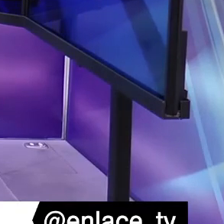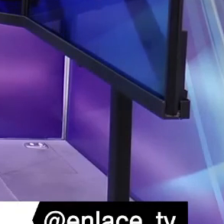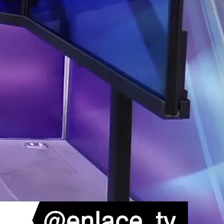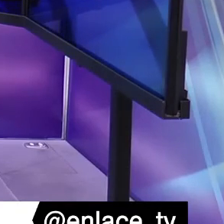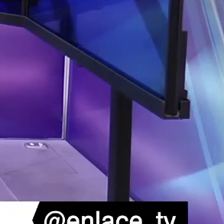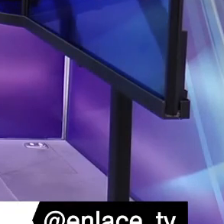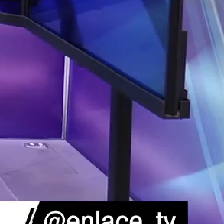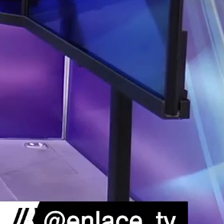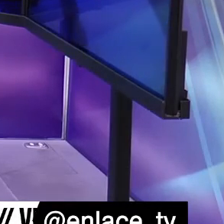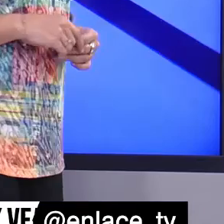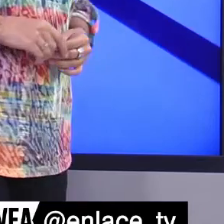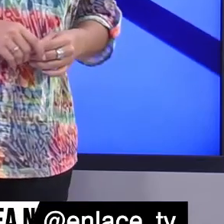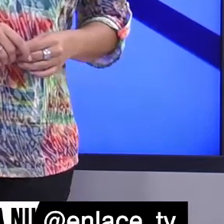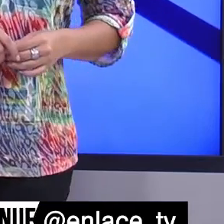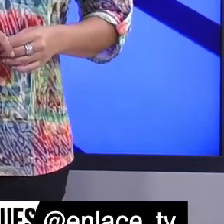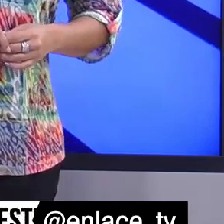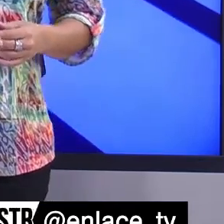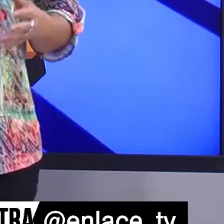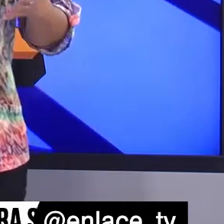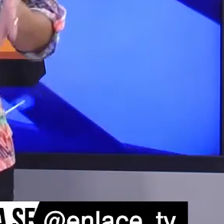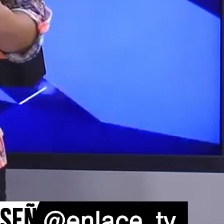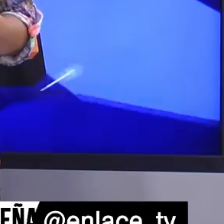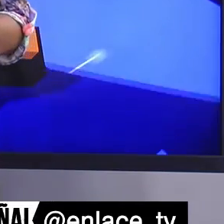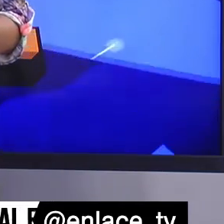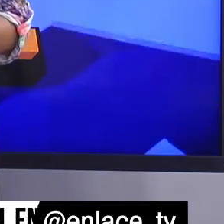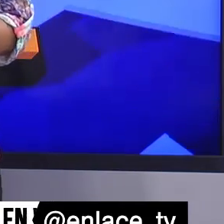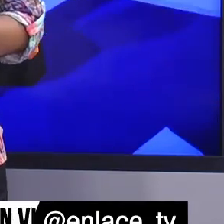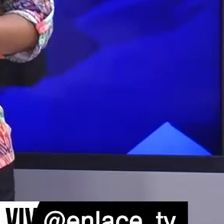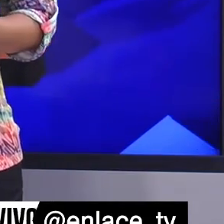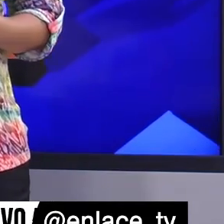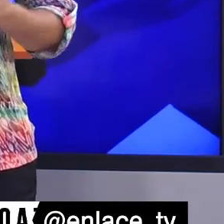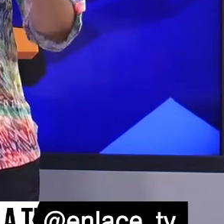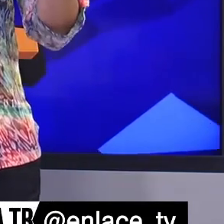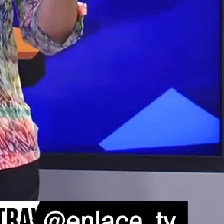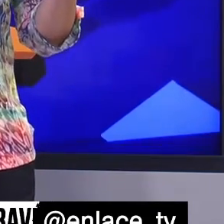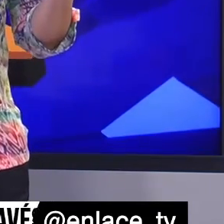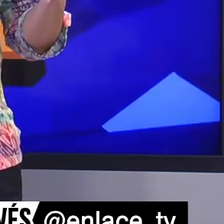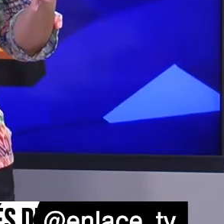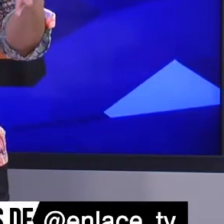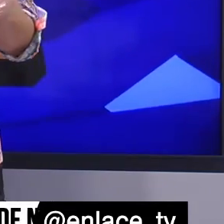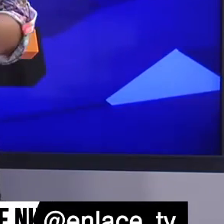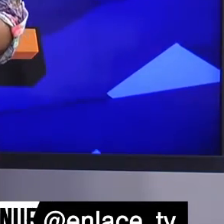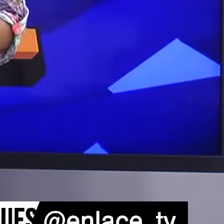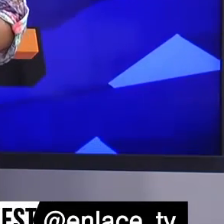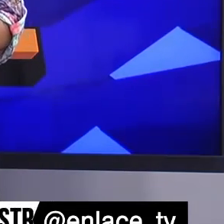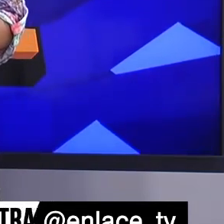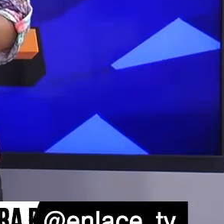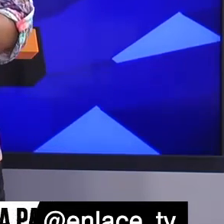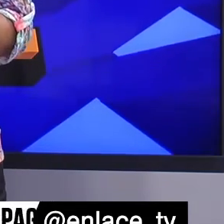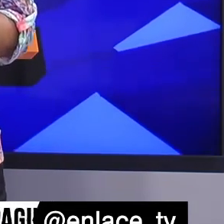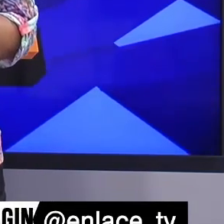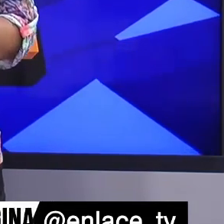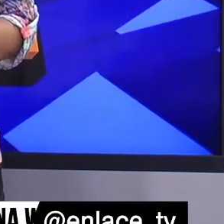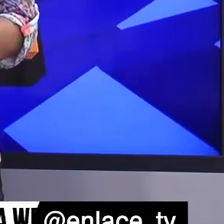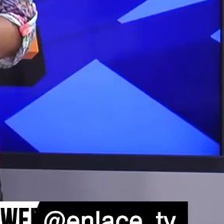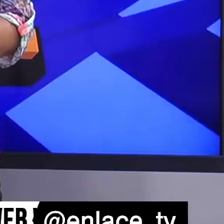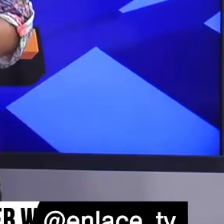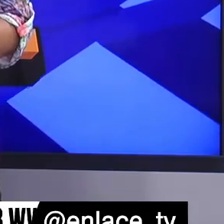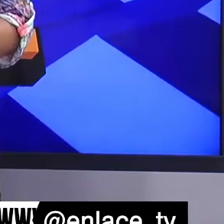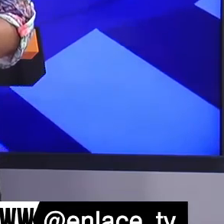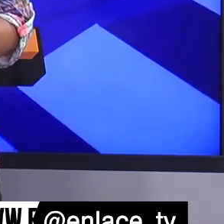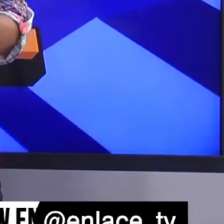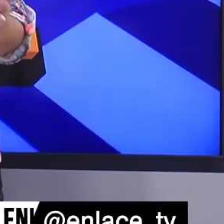continuación, nuestros titulares. En un basurero se ha convertido la vía hacia el sitio conocido como Las Parrillas en el barrio